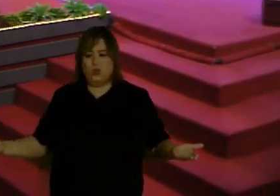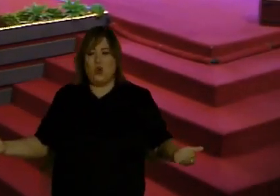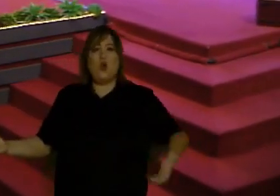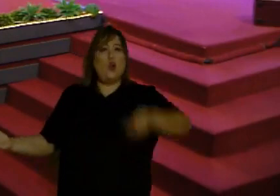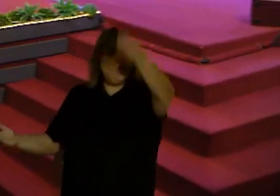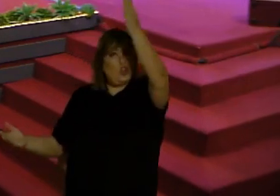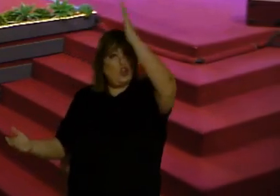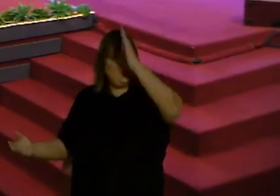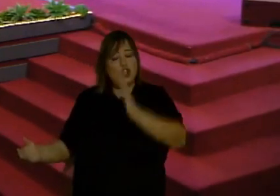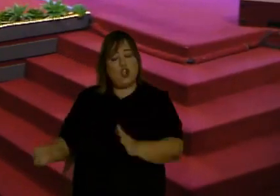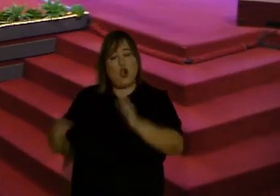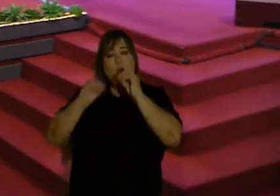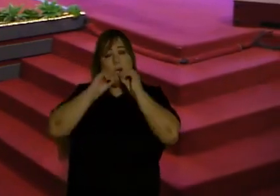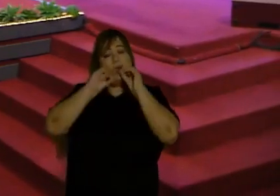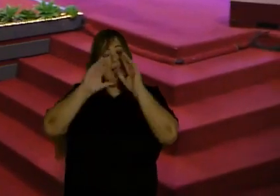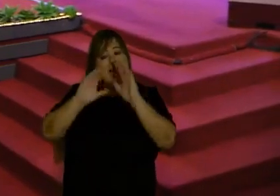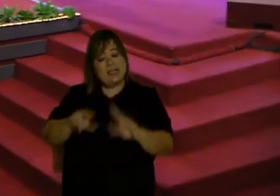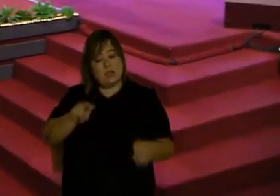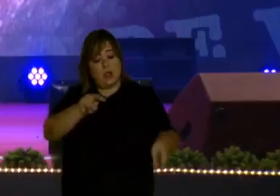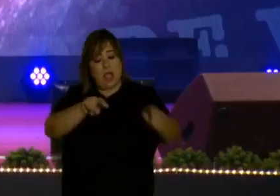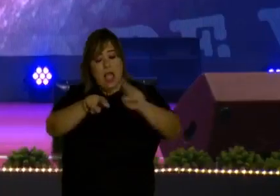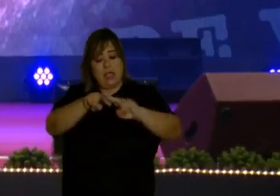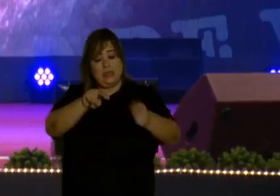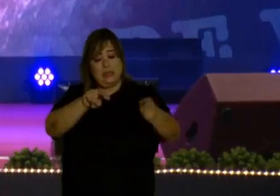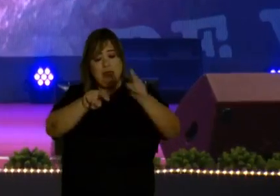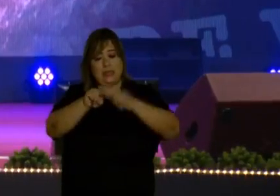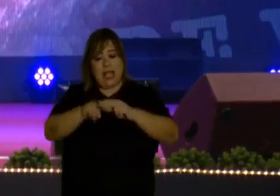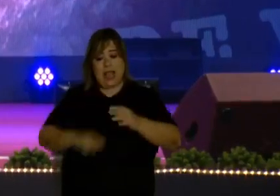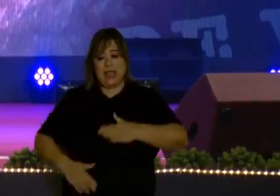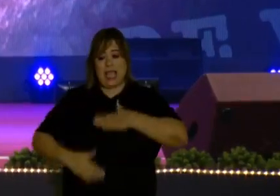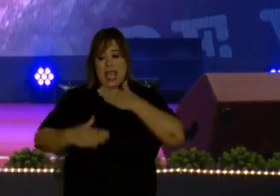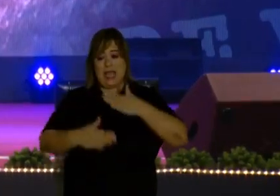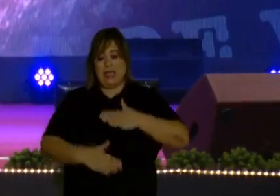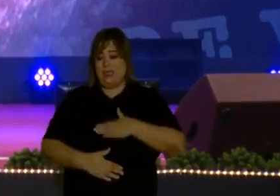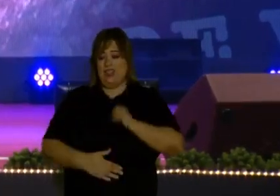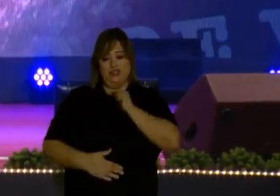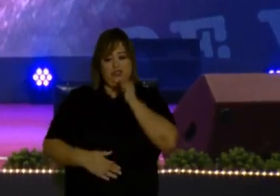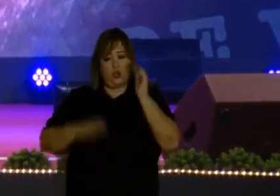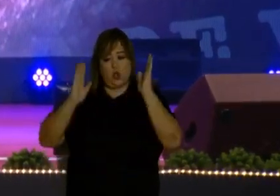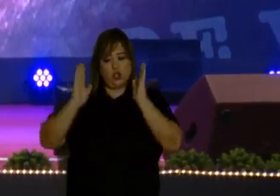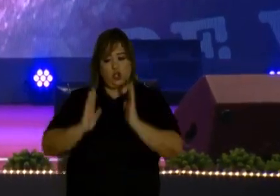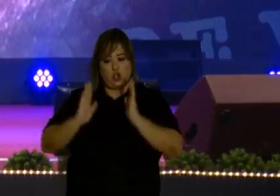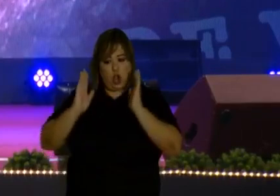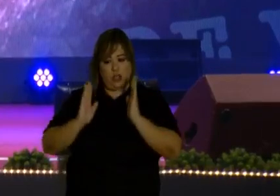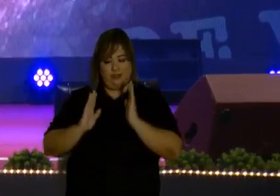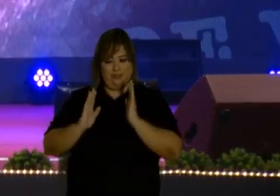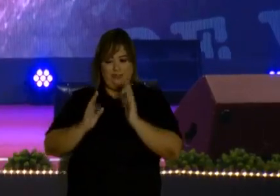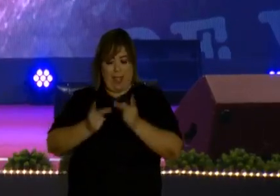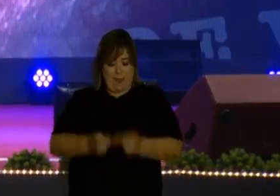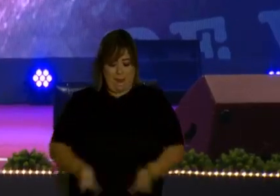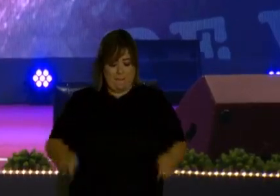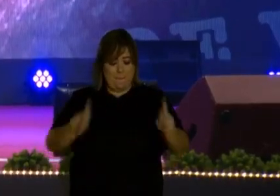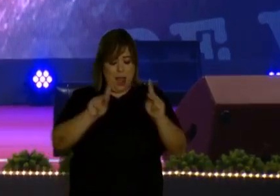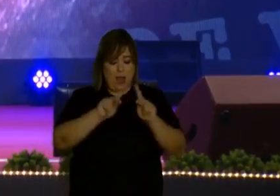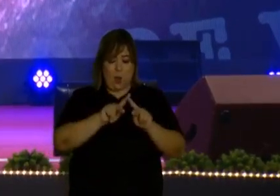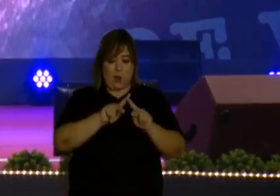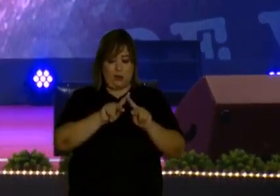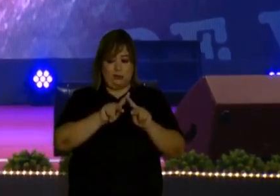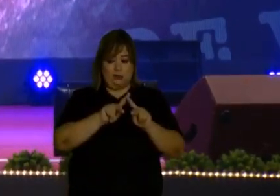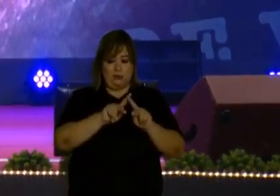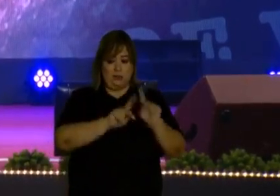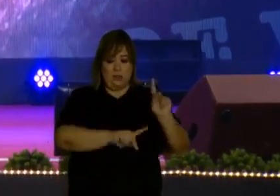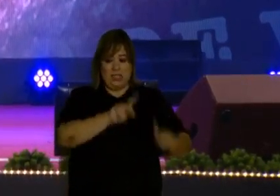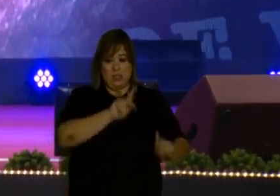que enriquece y no añade tristeza con ella. A los ministros les digo, hay mucha gente que no va a valorar tu trabajo, pero a ti te llamó